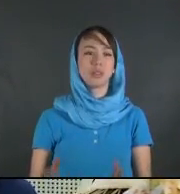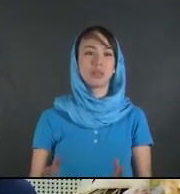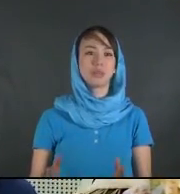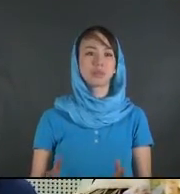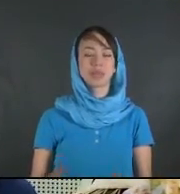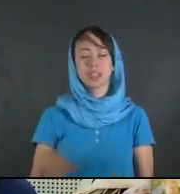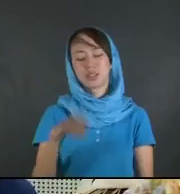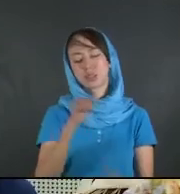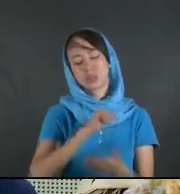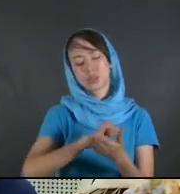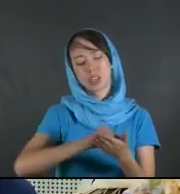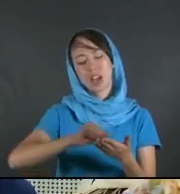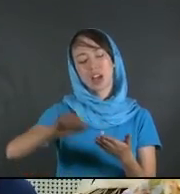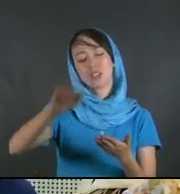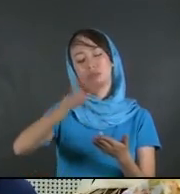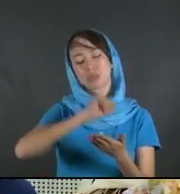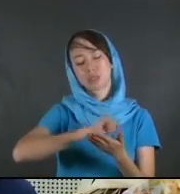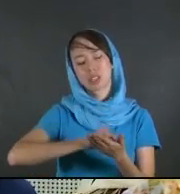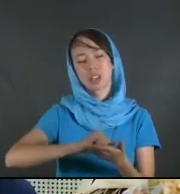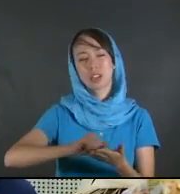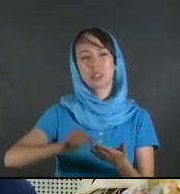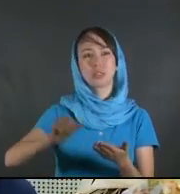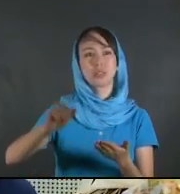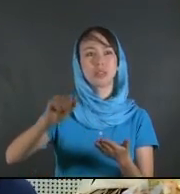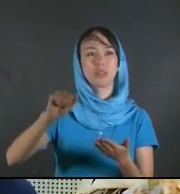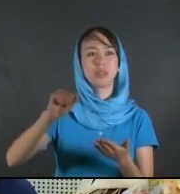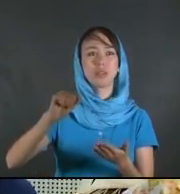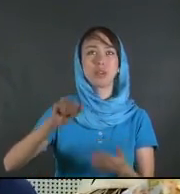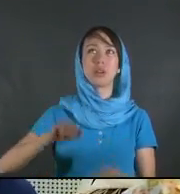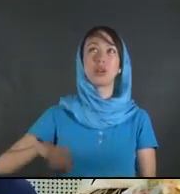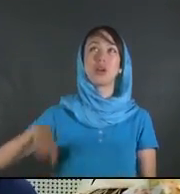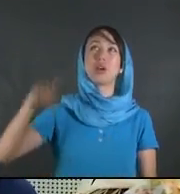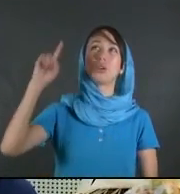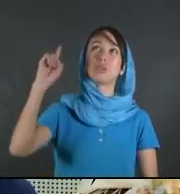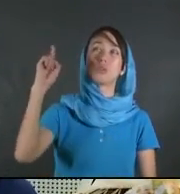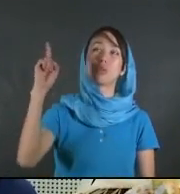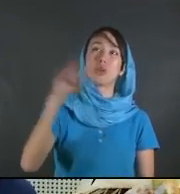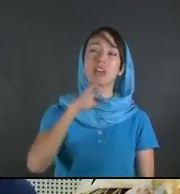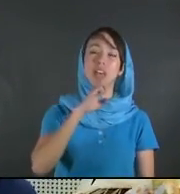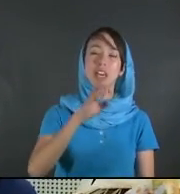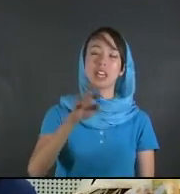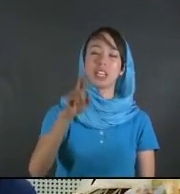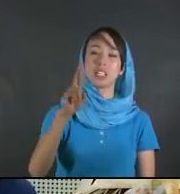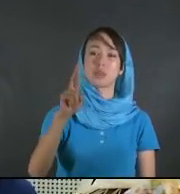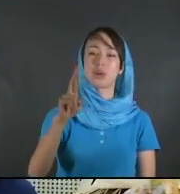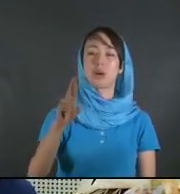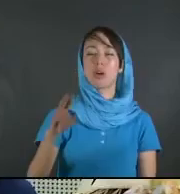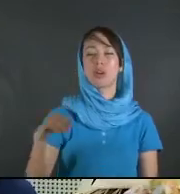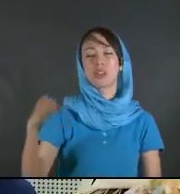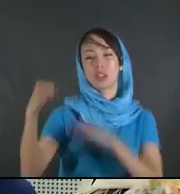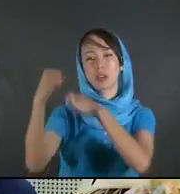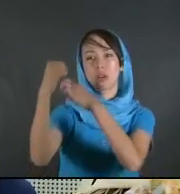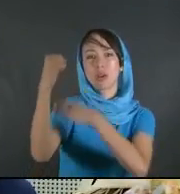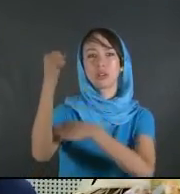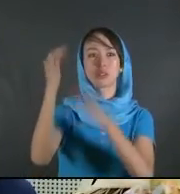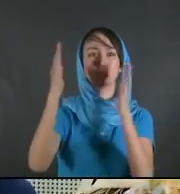amoroso santo santo santo tú eres